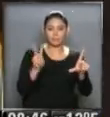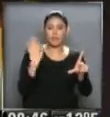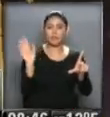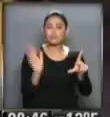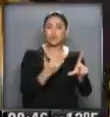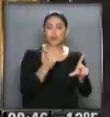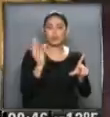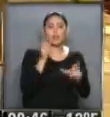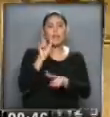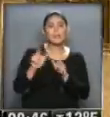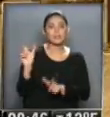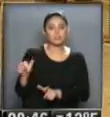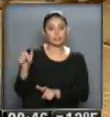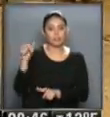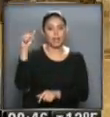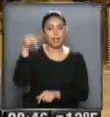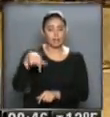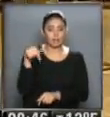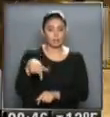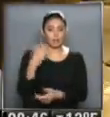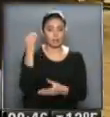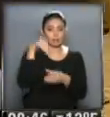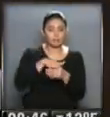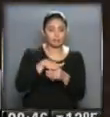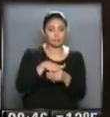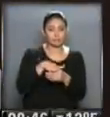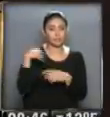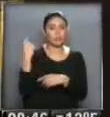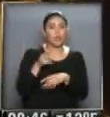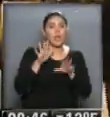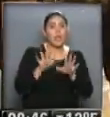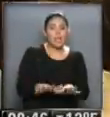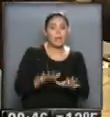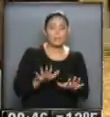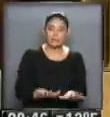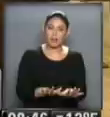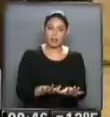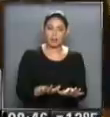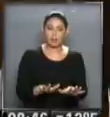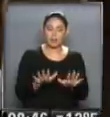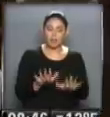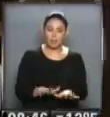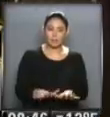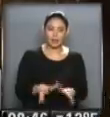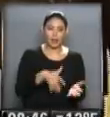toda la gente que está aquí esperando para la salida